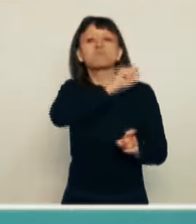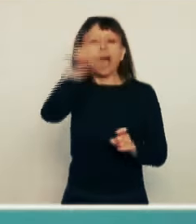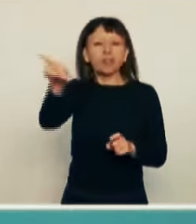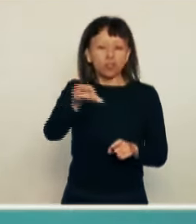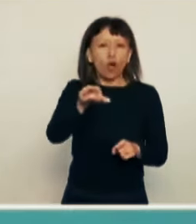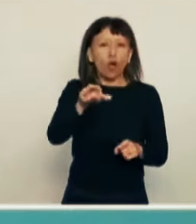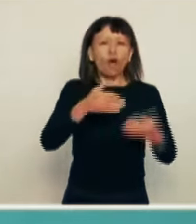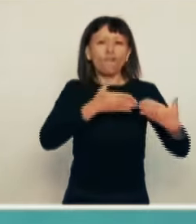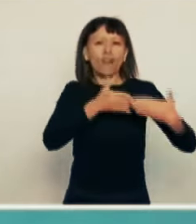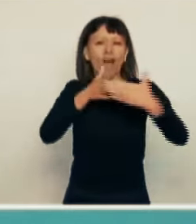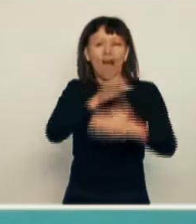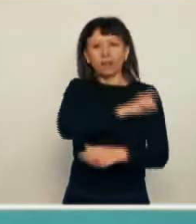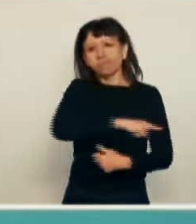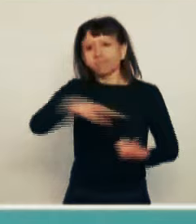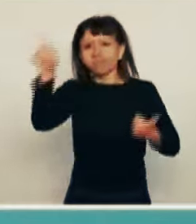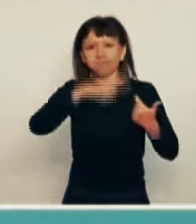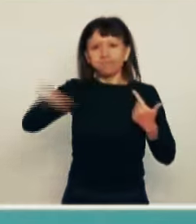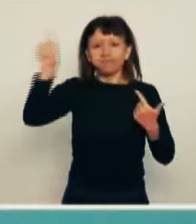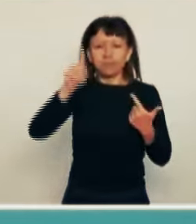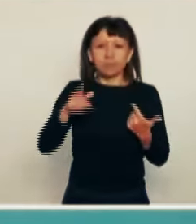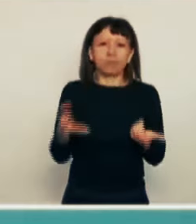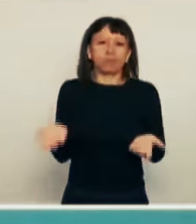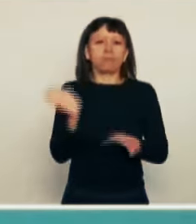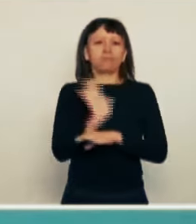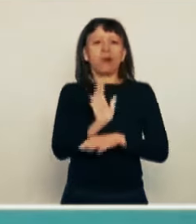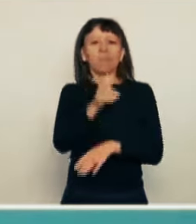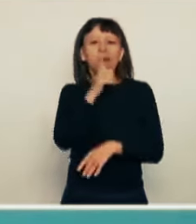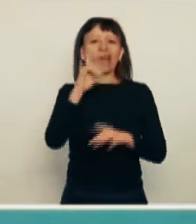a combatir al Medio Oriente. Mambrú se fue a la guerra.